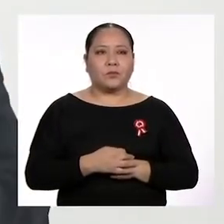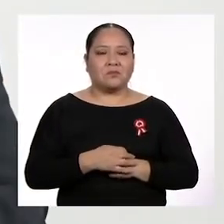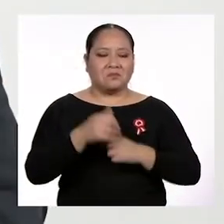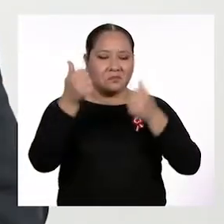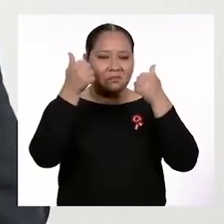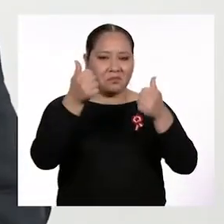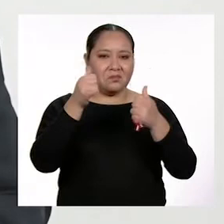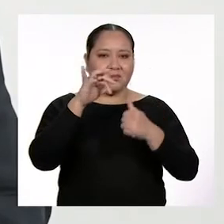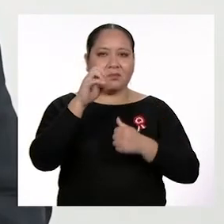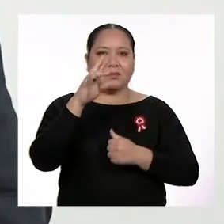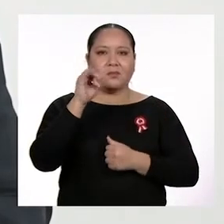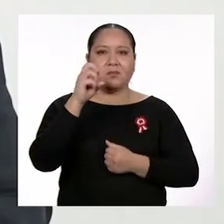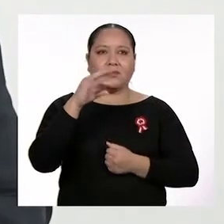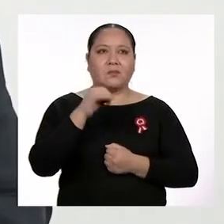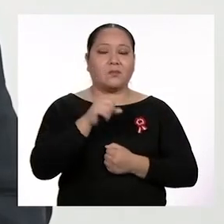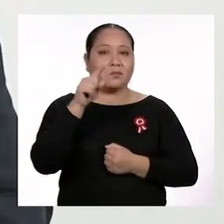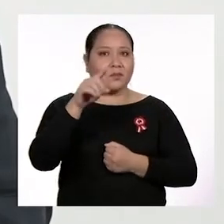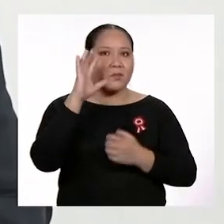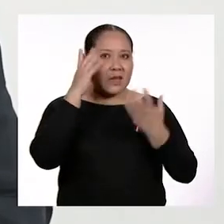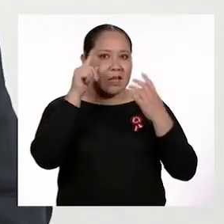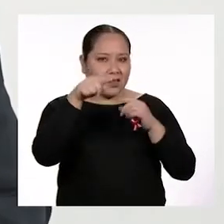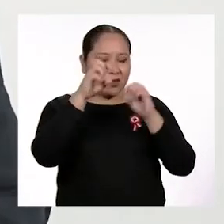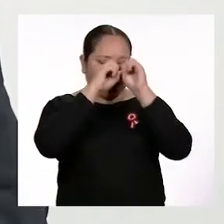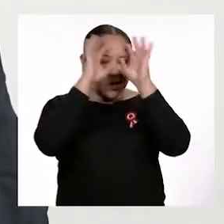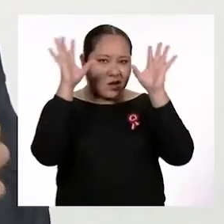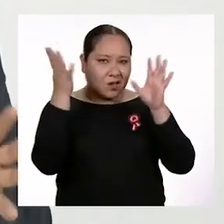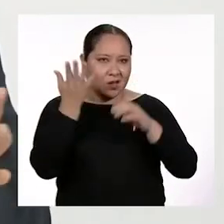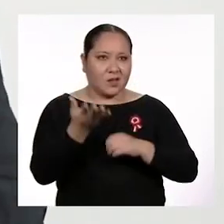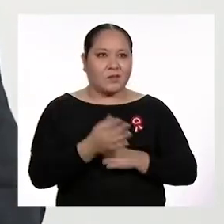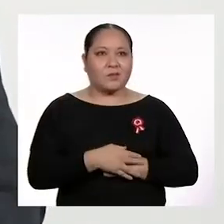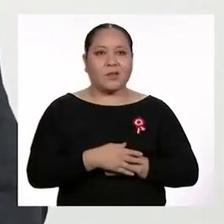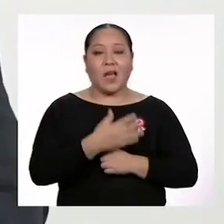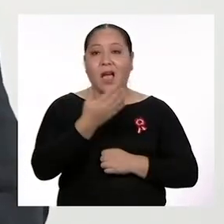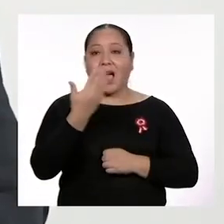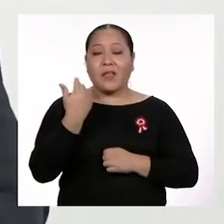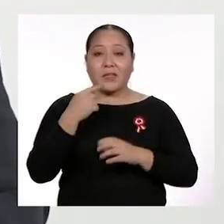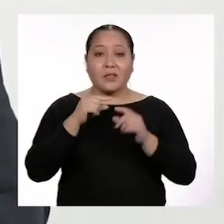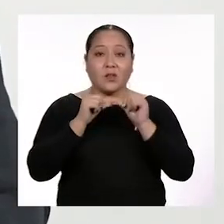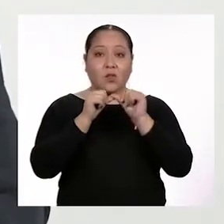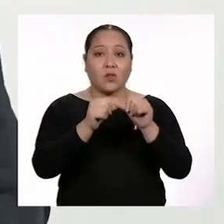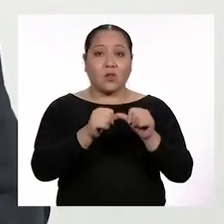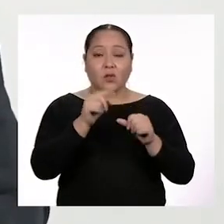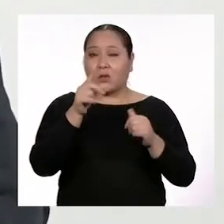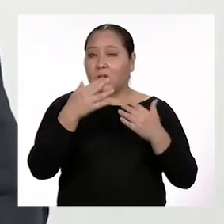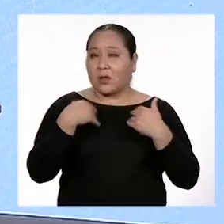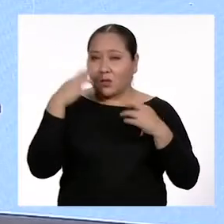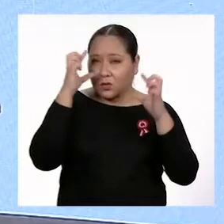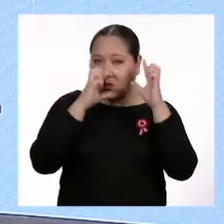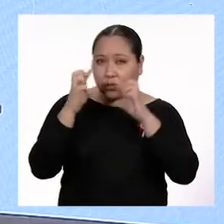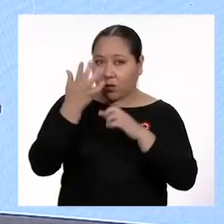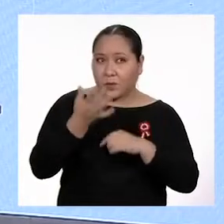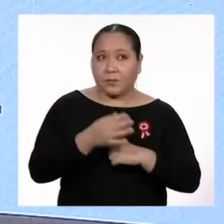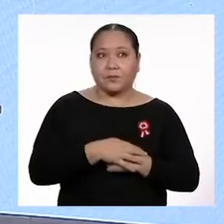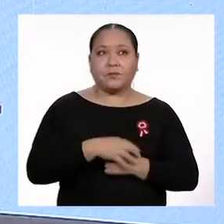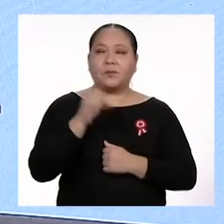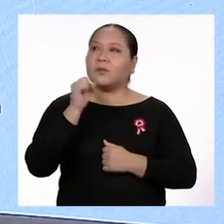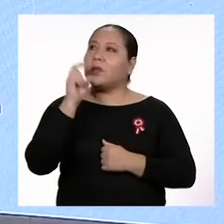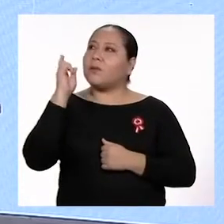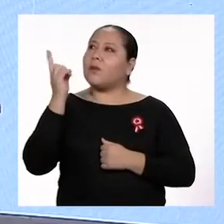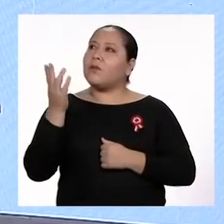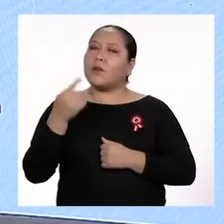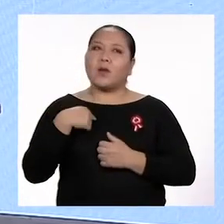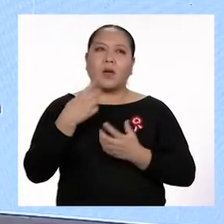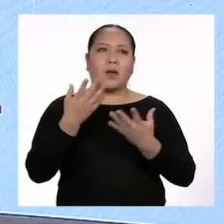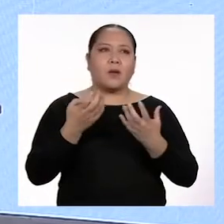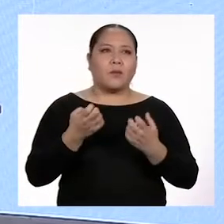Muy bien, Yaremis. Parece que te ha quedado muy claro. Antes de continuar, ¿tienes alguna duda? Sí, profe.